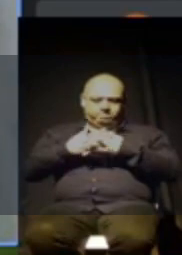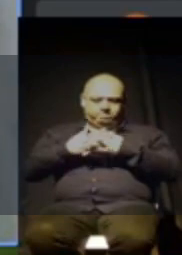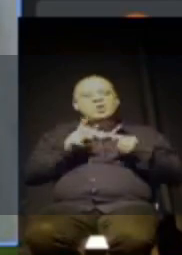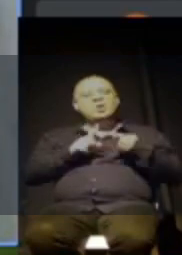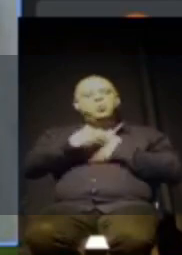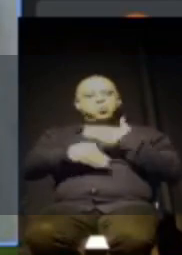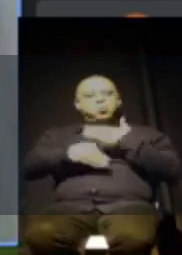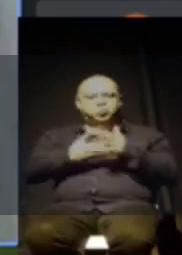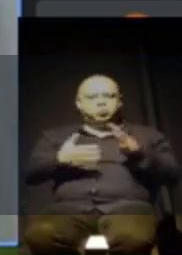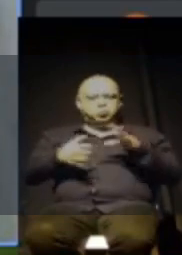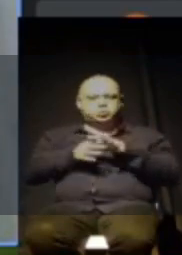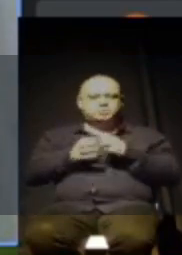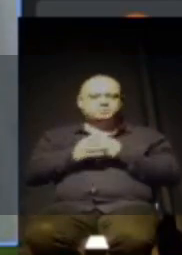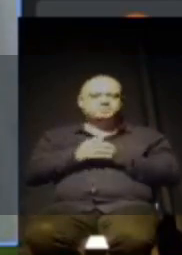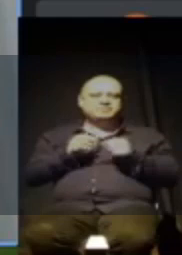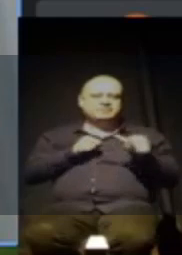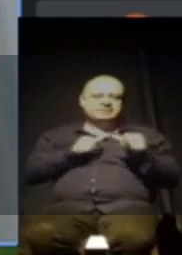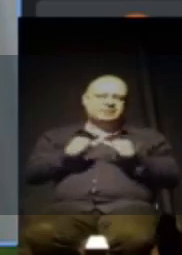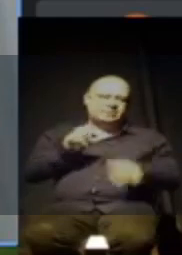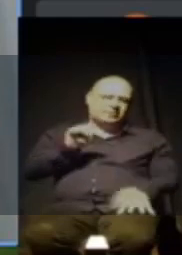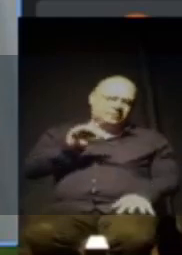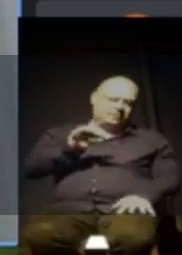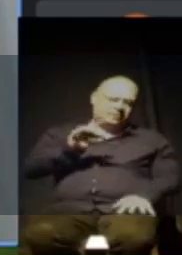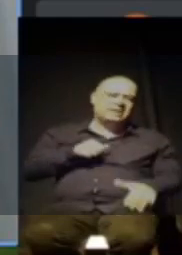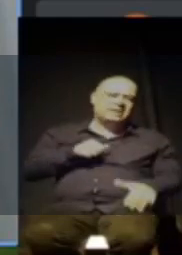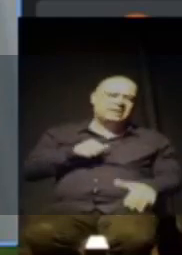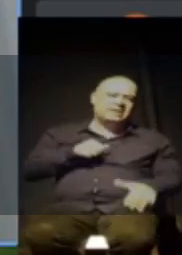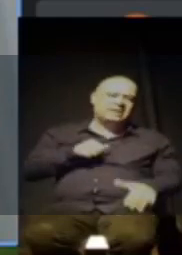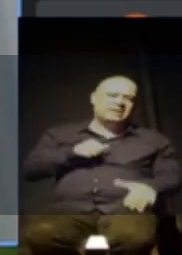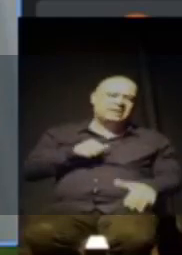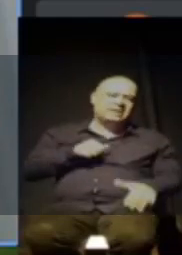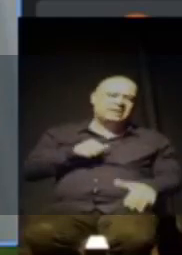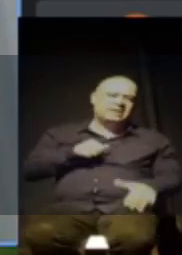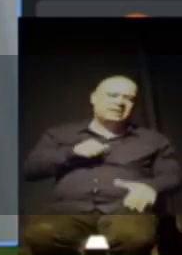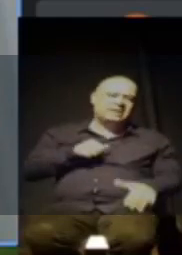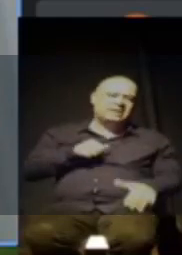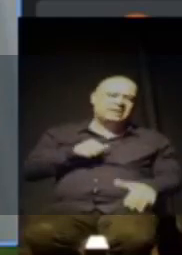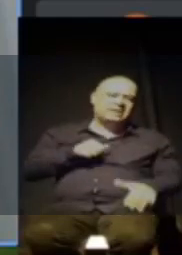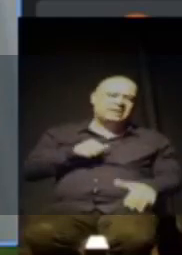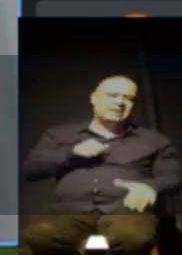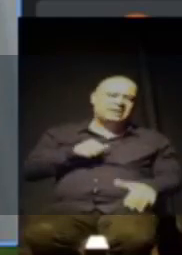despojo llevado a cabo durante la trata entre los siglos XV y XIX,